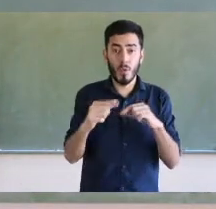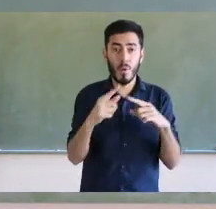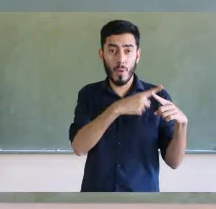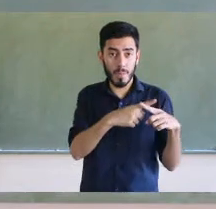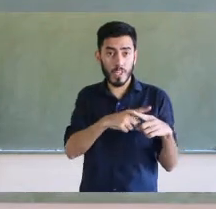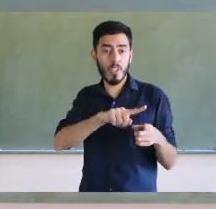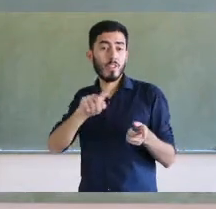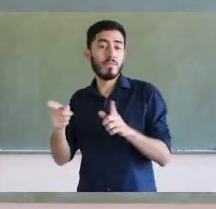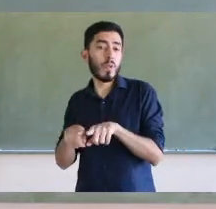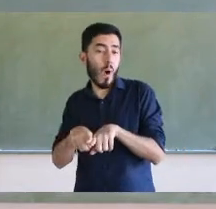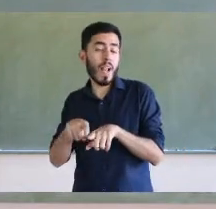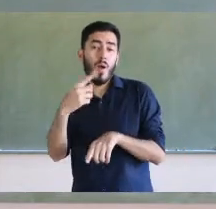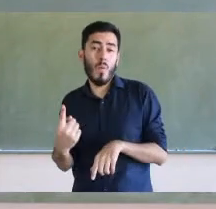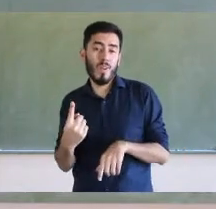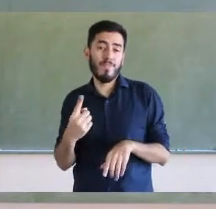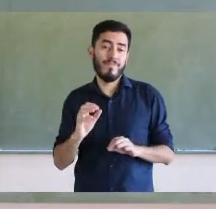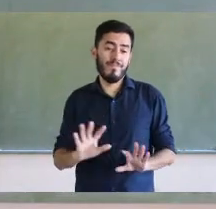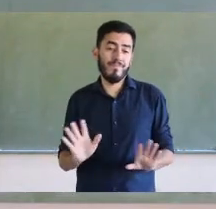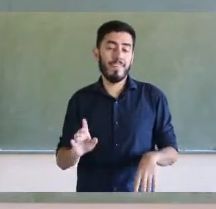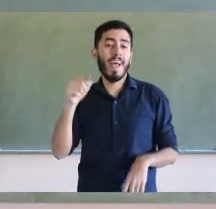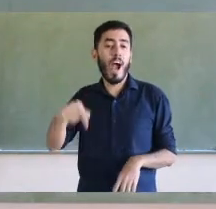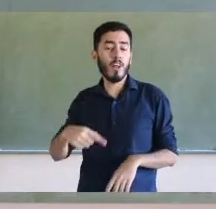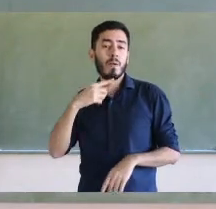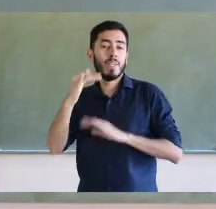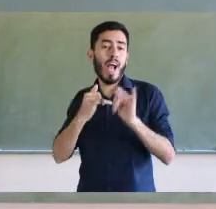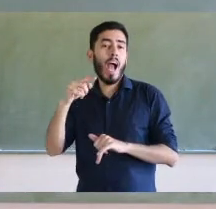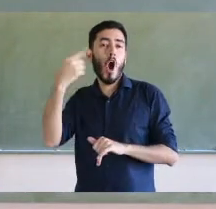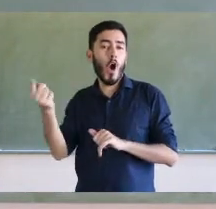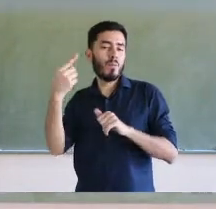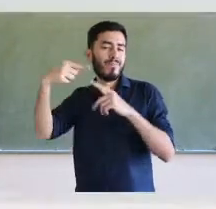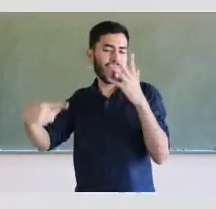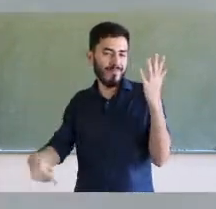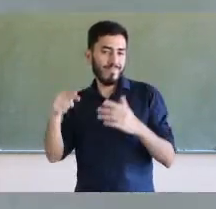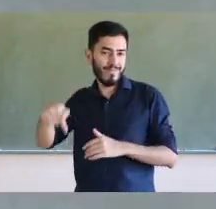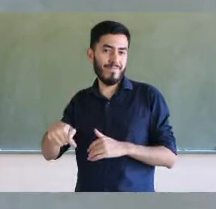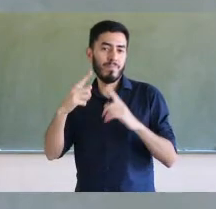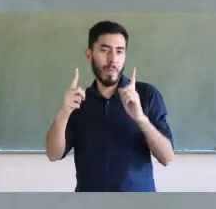obtengo la unidad. Ahora sí, vamos a pasar a ver algunas propiedades de estas operaciones.